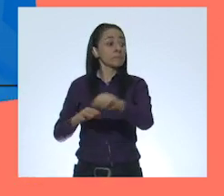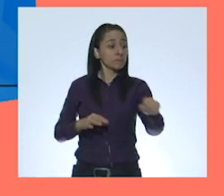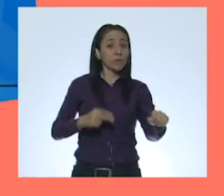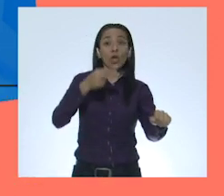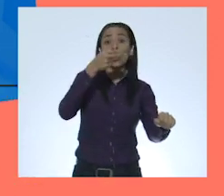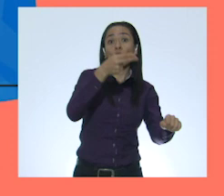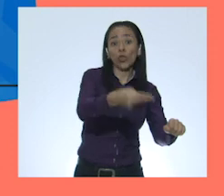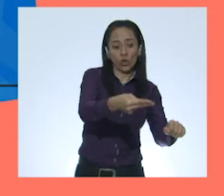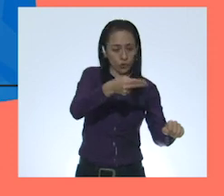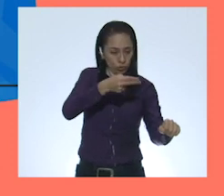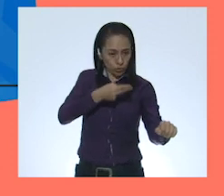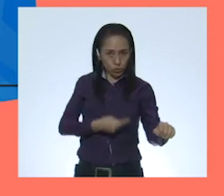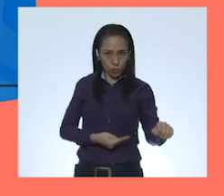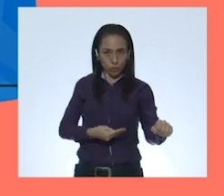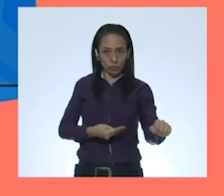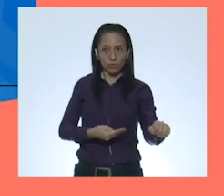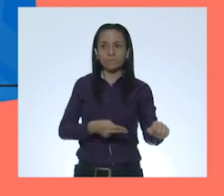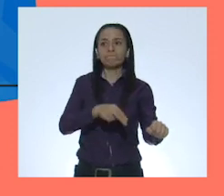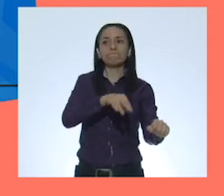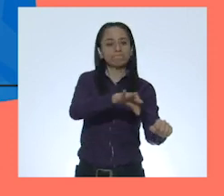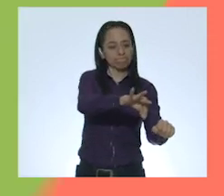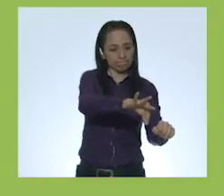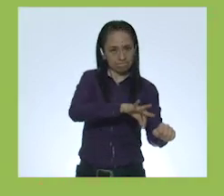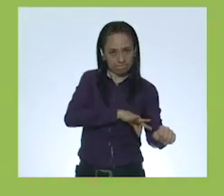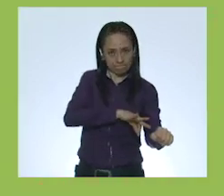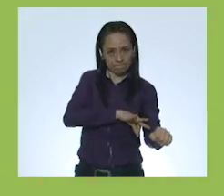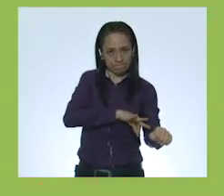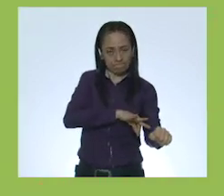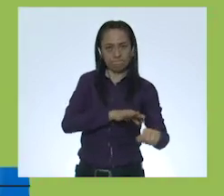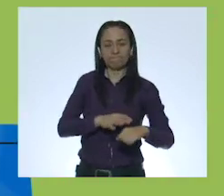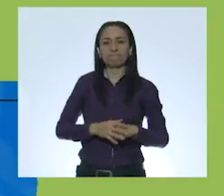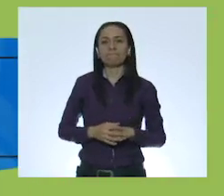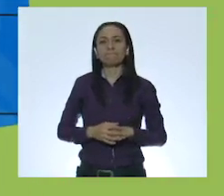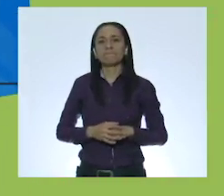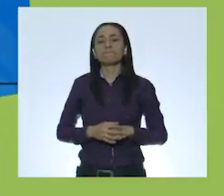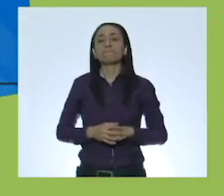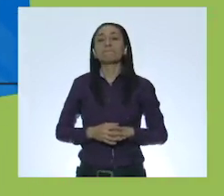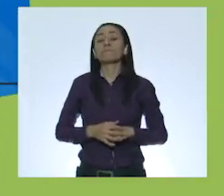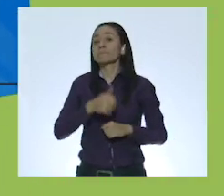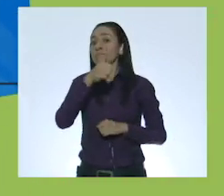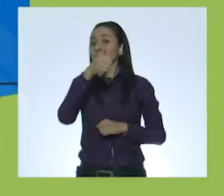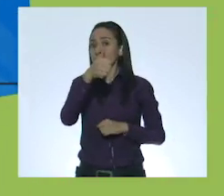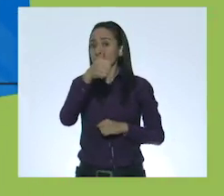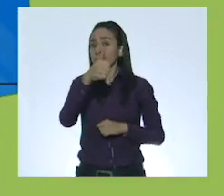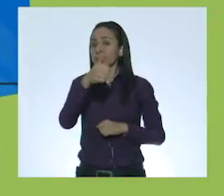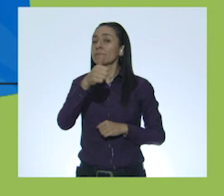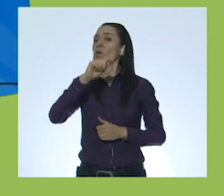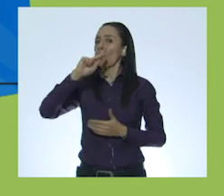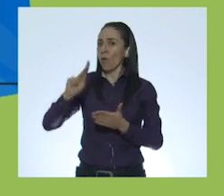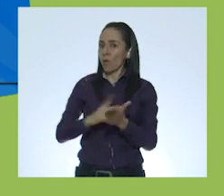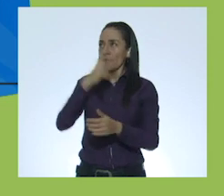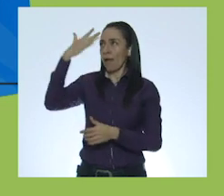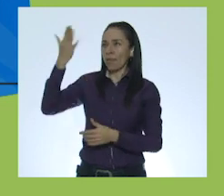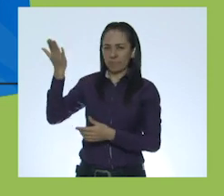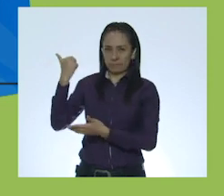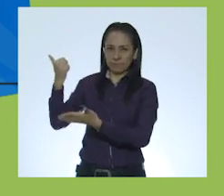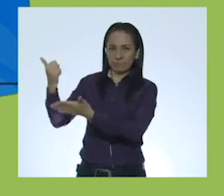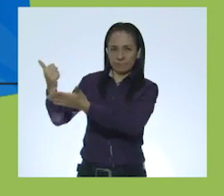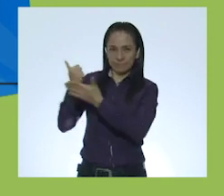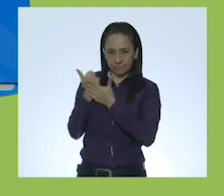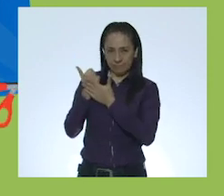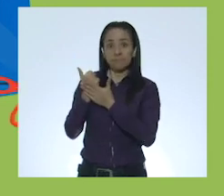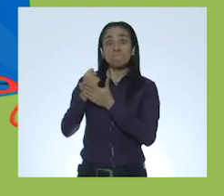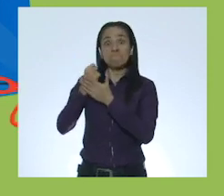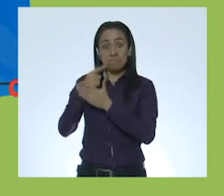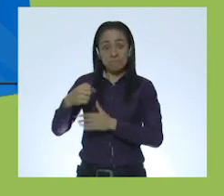2 centímetros de alto arriba y abajo. 6. Nuevamente pide ayuda a un adulto para recortar